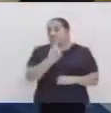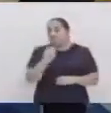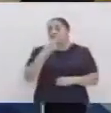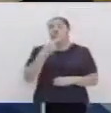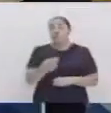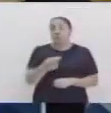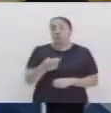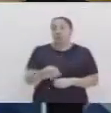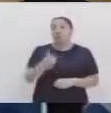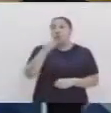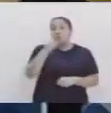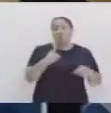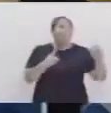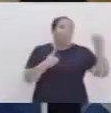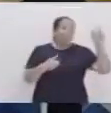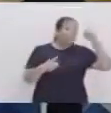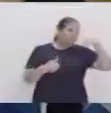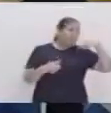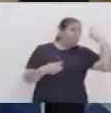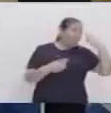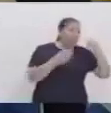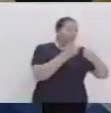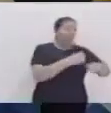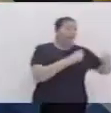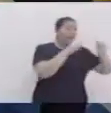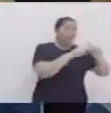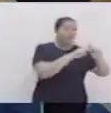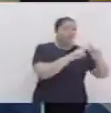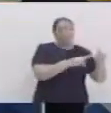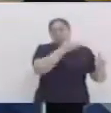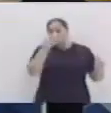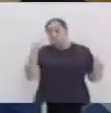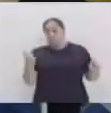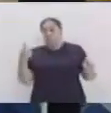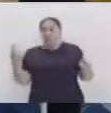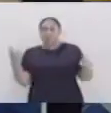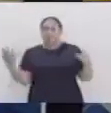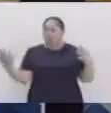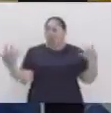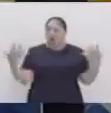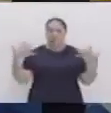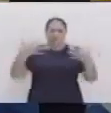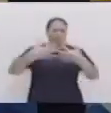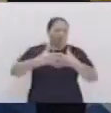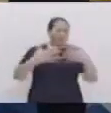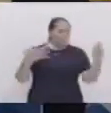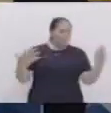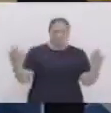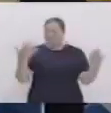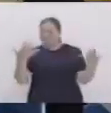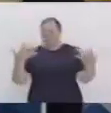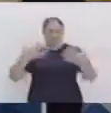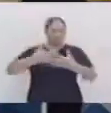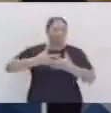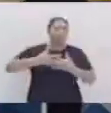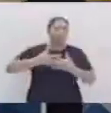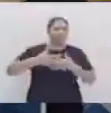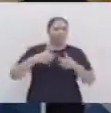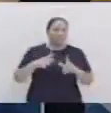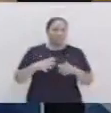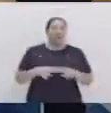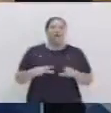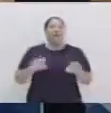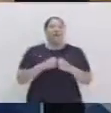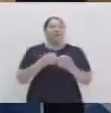El 1 se puede combinar con la cara y con el escudo, el 2 de la misma manera, el 3, etc. Entonces, si yo te